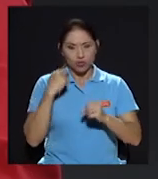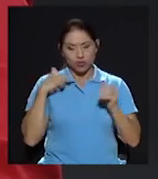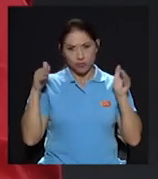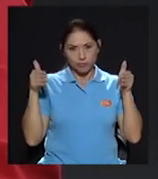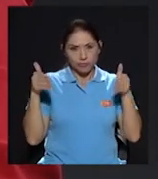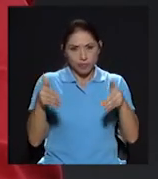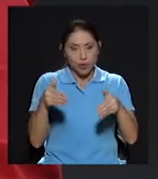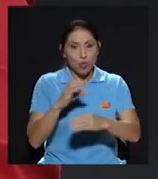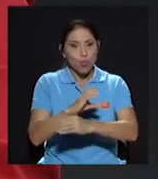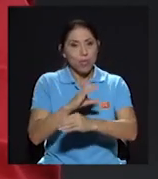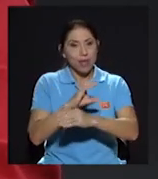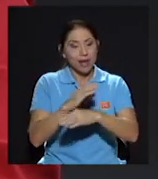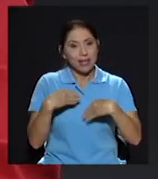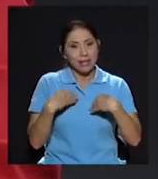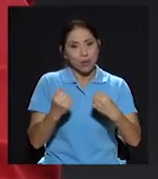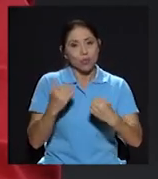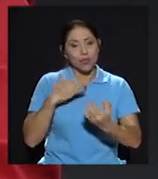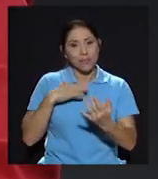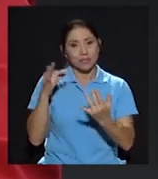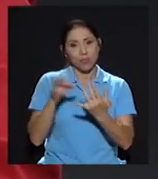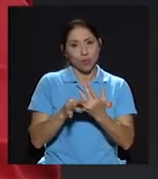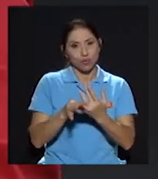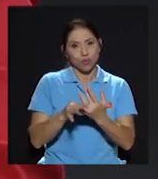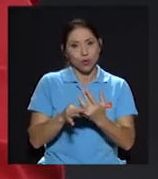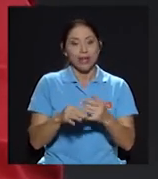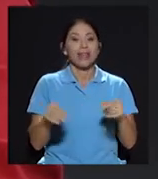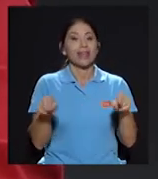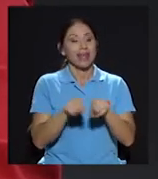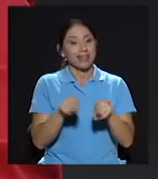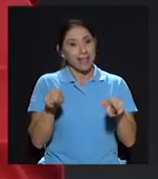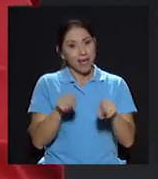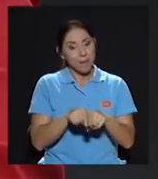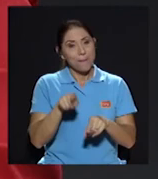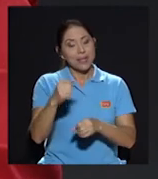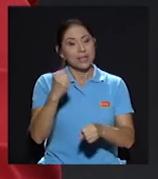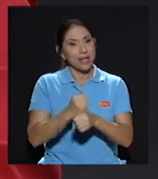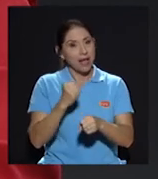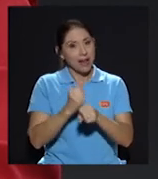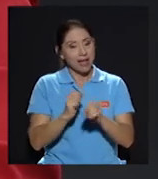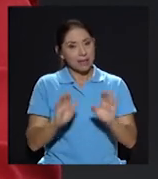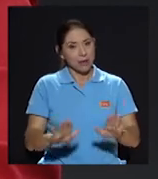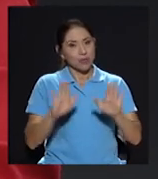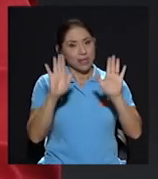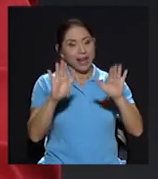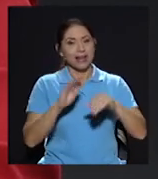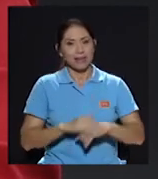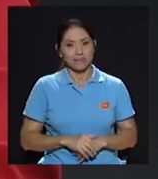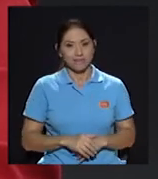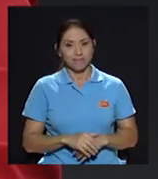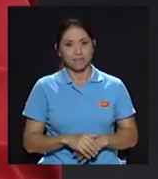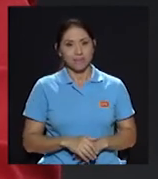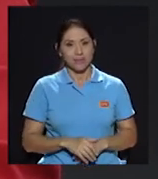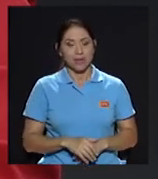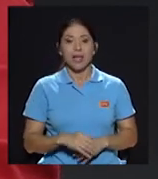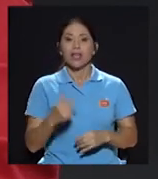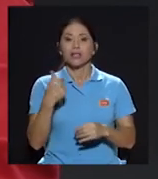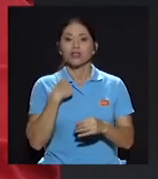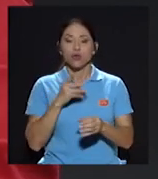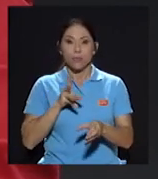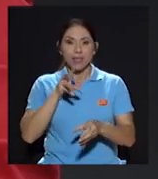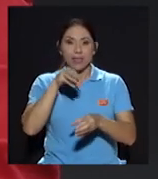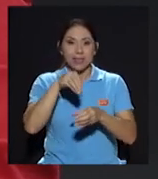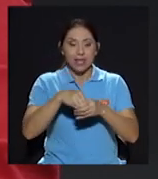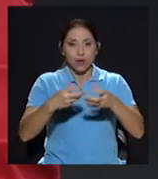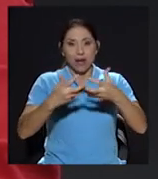de mi esposo lo cual fue también otra tarea extraordinaria 20 gross a la firma